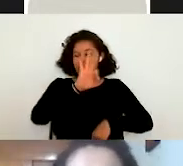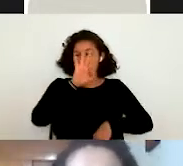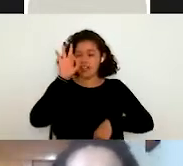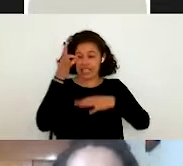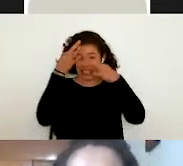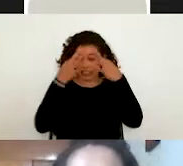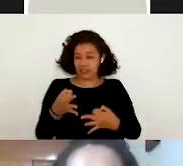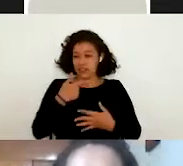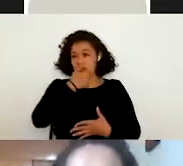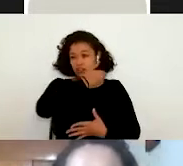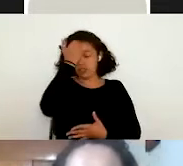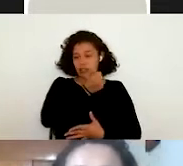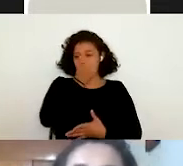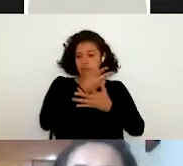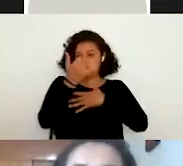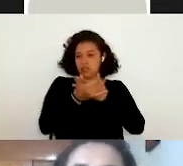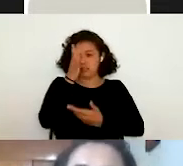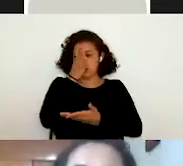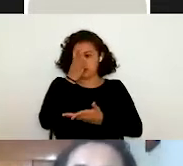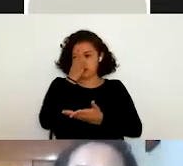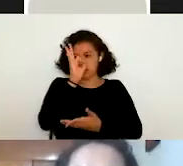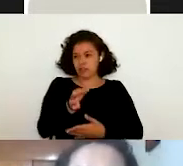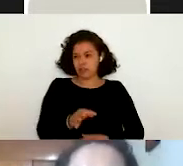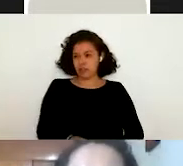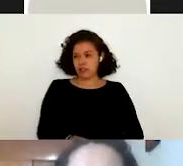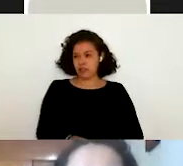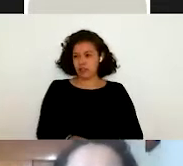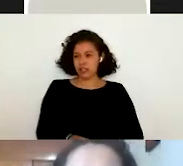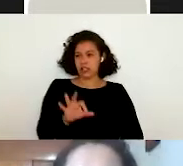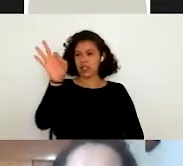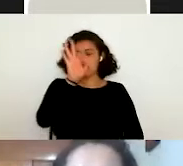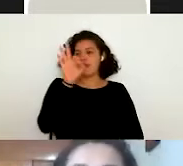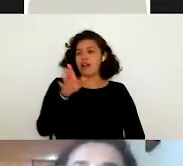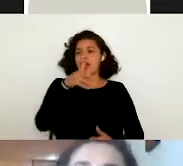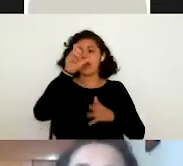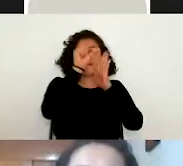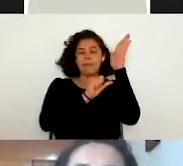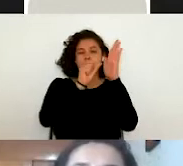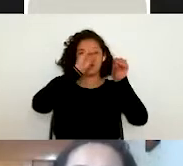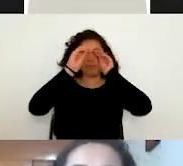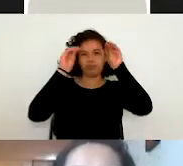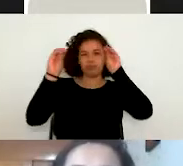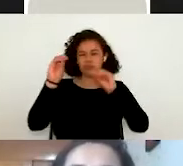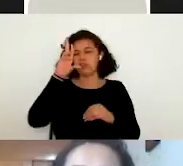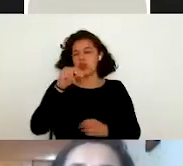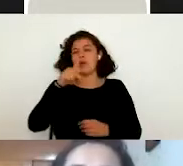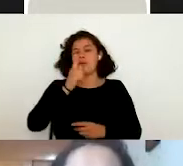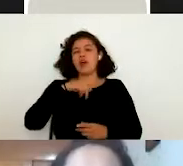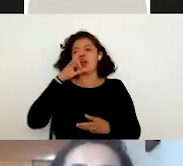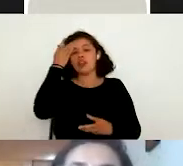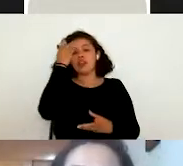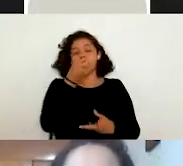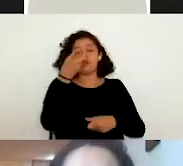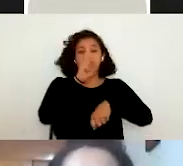sabemos cuándo nos van a aprobar el proyecto, ¿no? Tal vez omitiríamos la parte de los meses, pero sí colocar cuántos